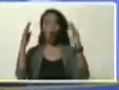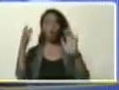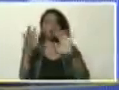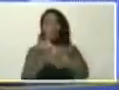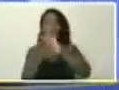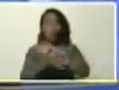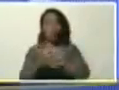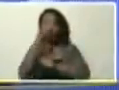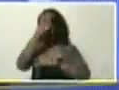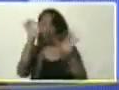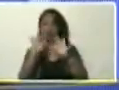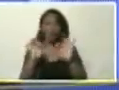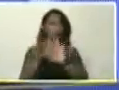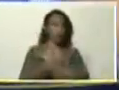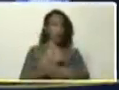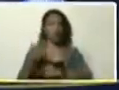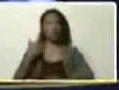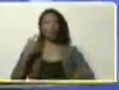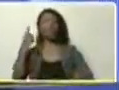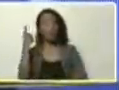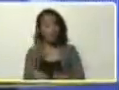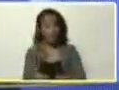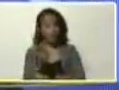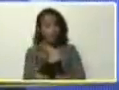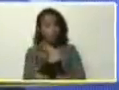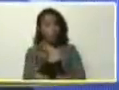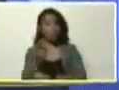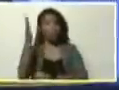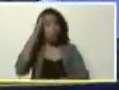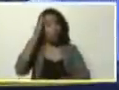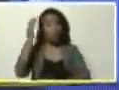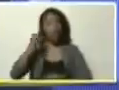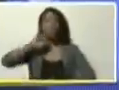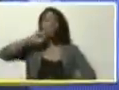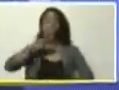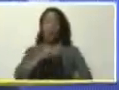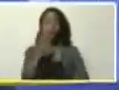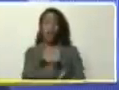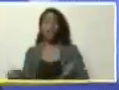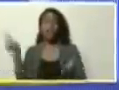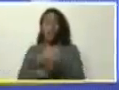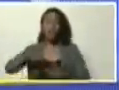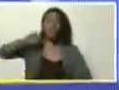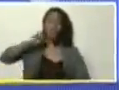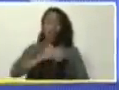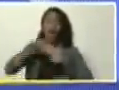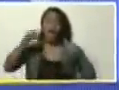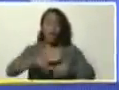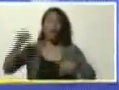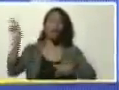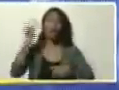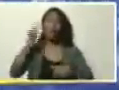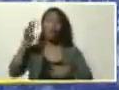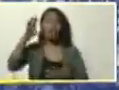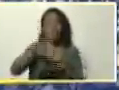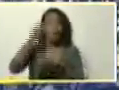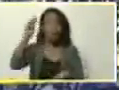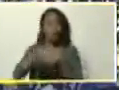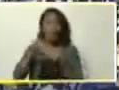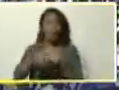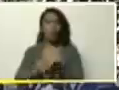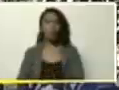duda alguna debemos considerar una victoria histórica y una reelección histórica en Venezuela y en el estado